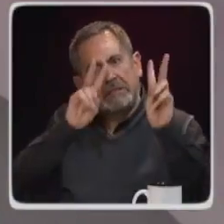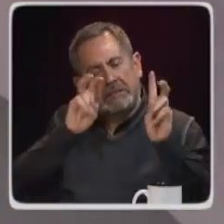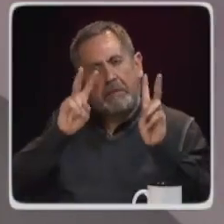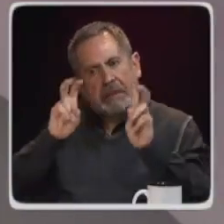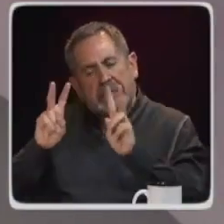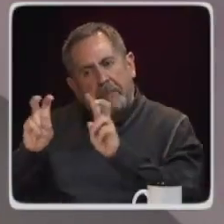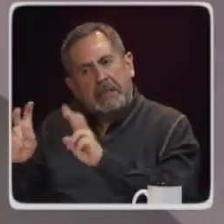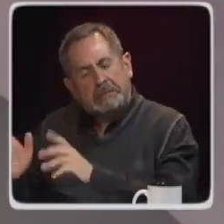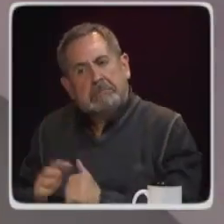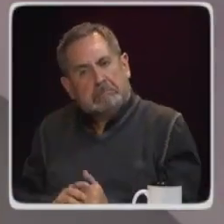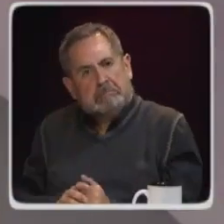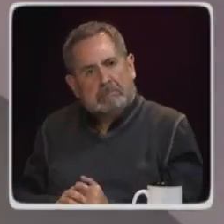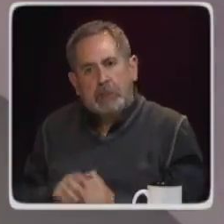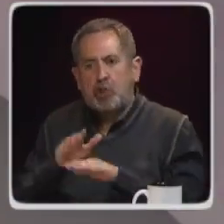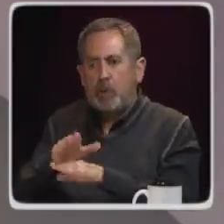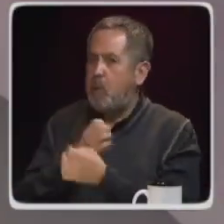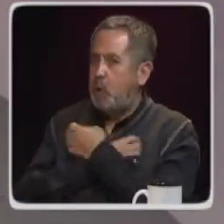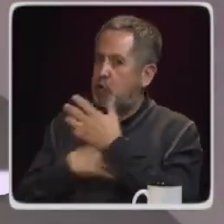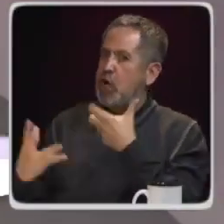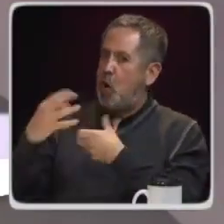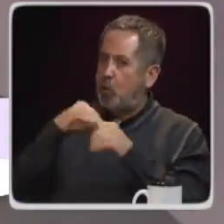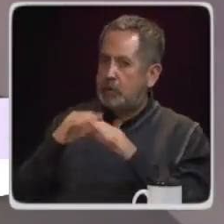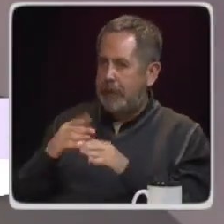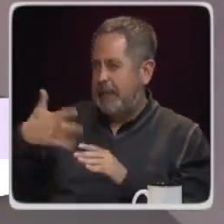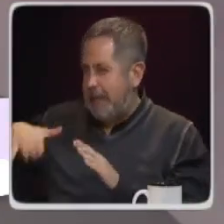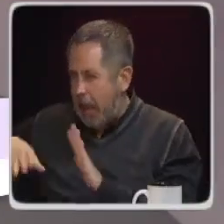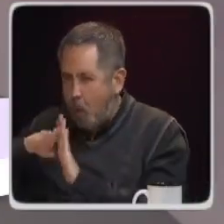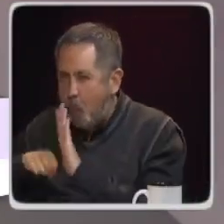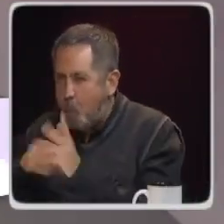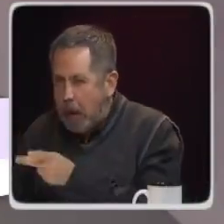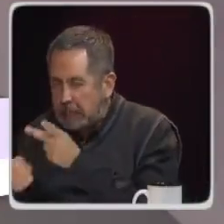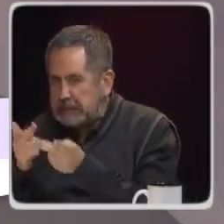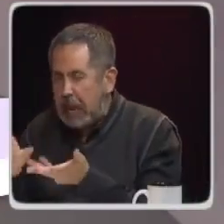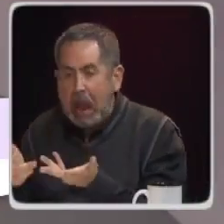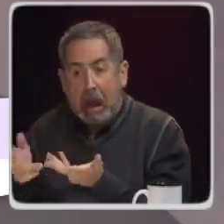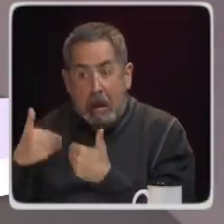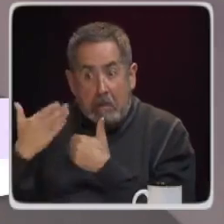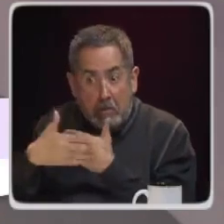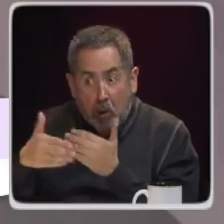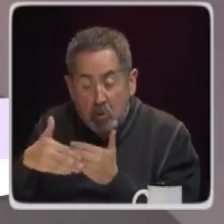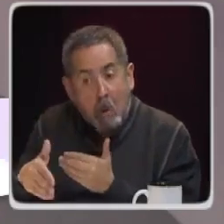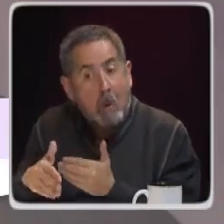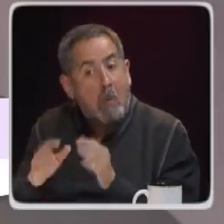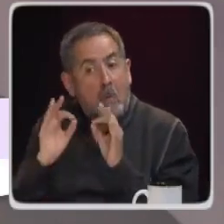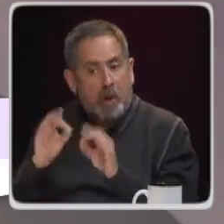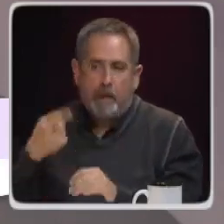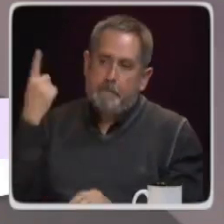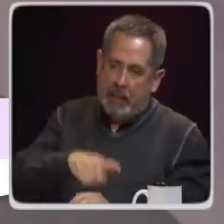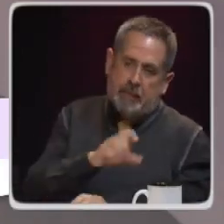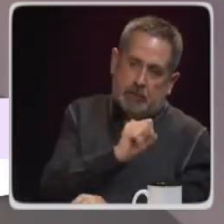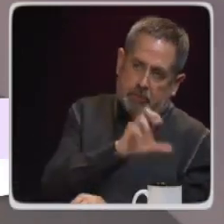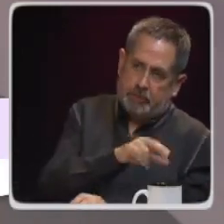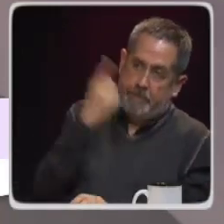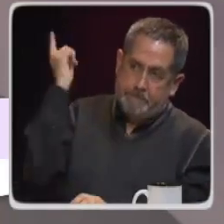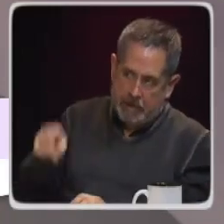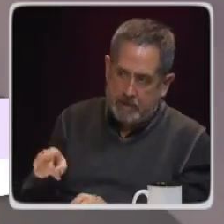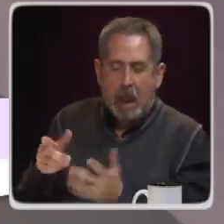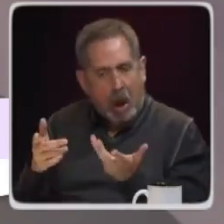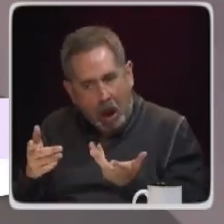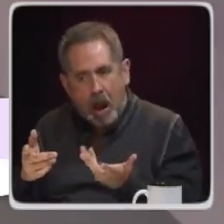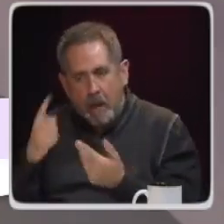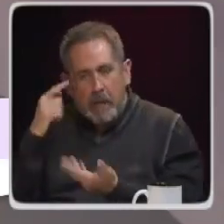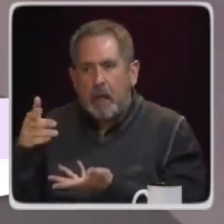se va a poder cumplir. Podrá estar en la ley, pero si no, no se puede cumplir. Yo creo que sí, el presupuesto va a ser muy importante. No puede solamente existir en la ley sin presupuesto. De